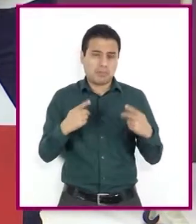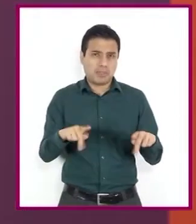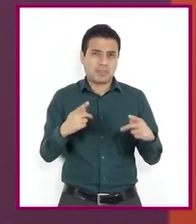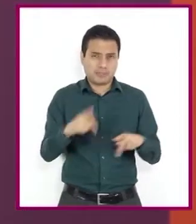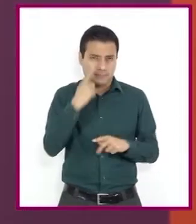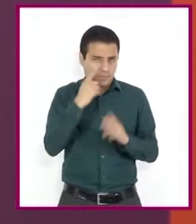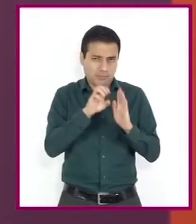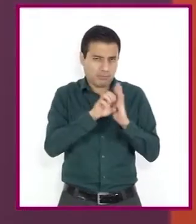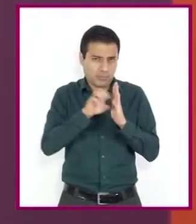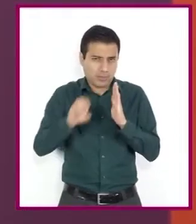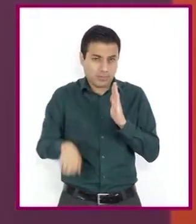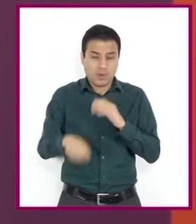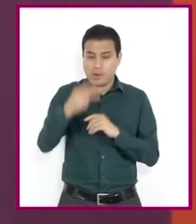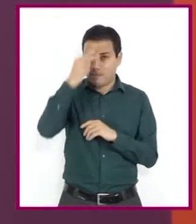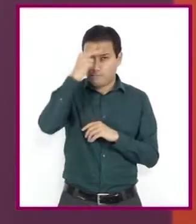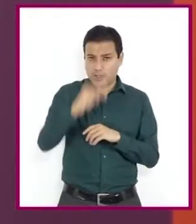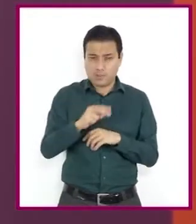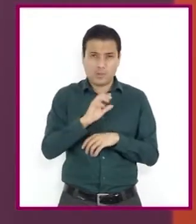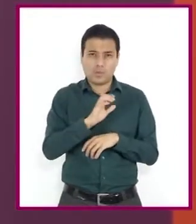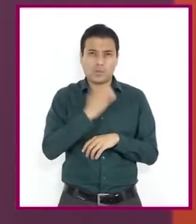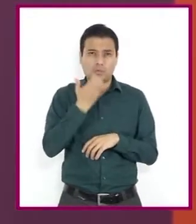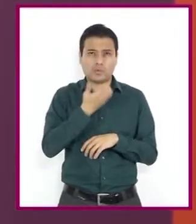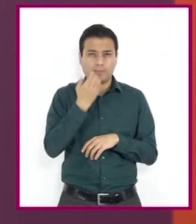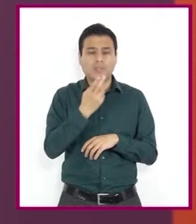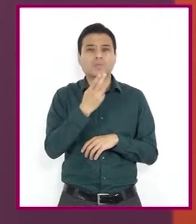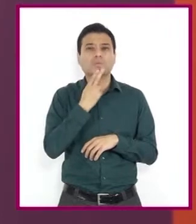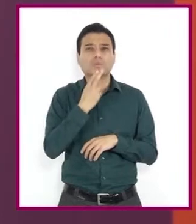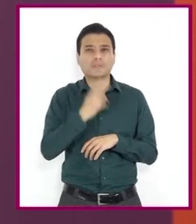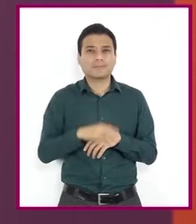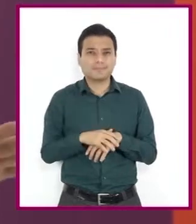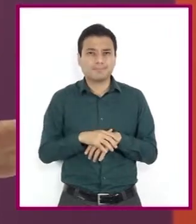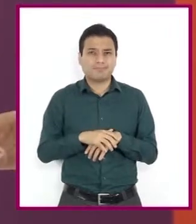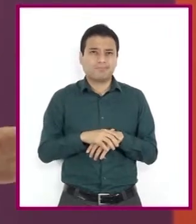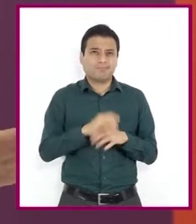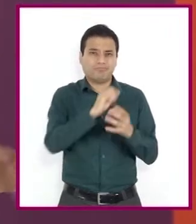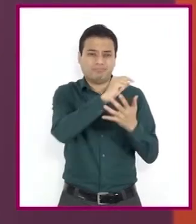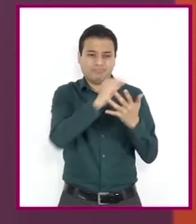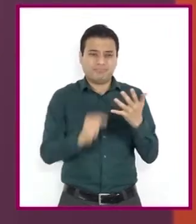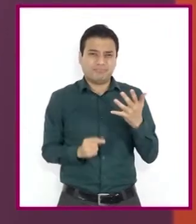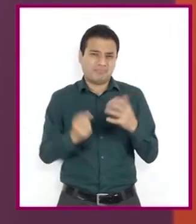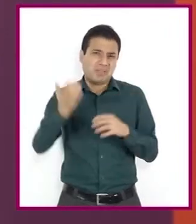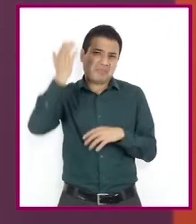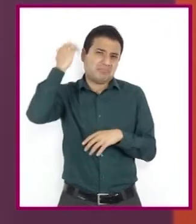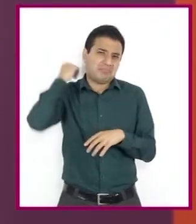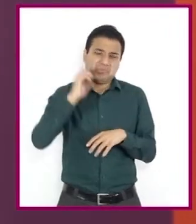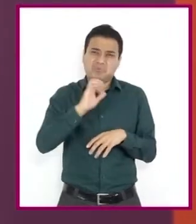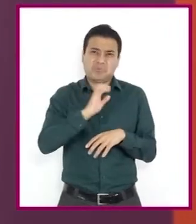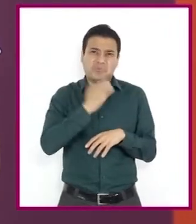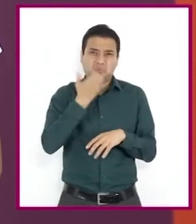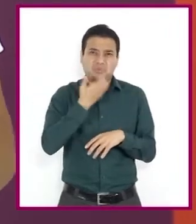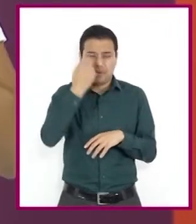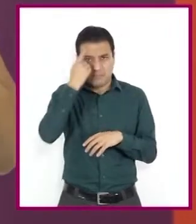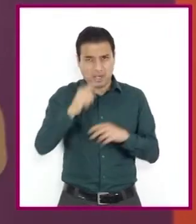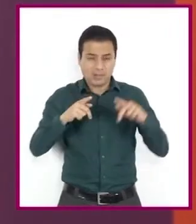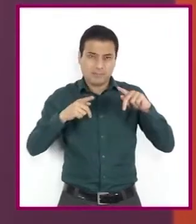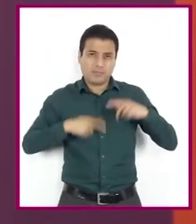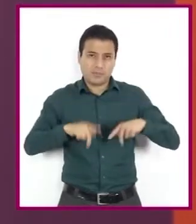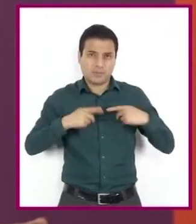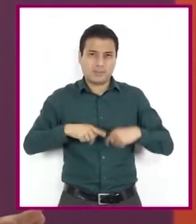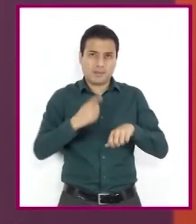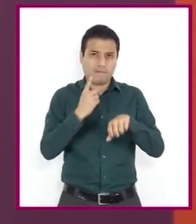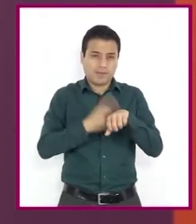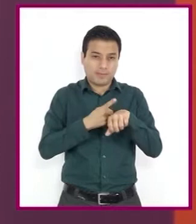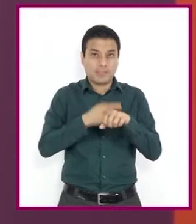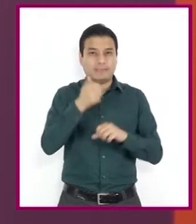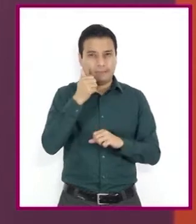país, se han utilizado sustancias con fines medicinales desde tiempos ancestrales. Esto lo hacían siempre con mucho